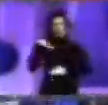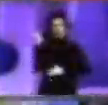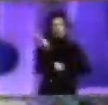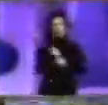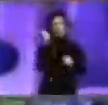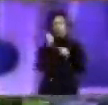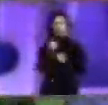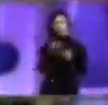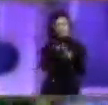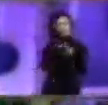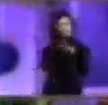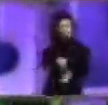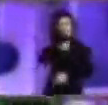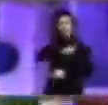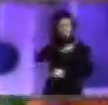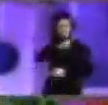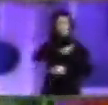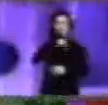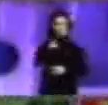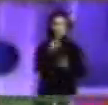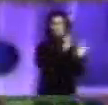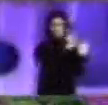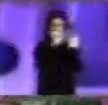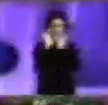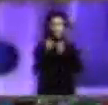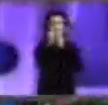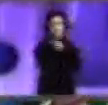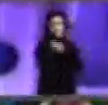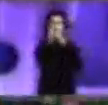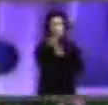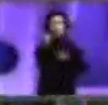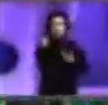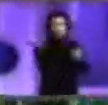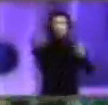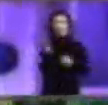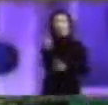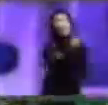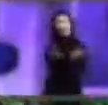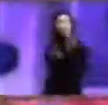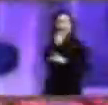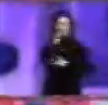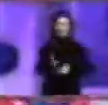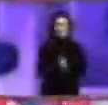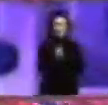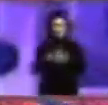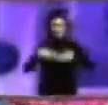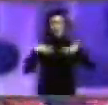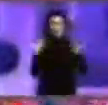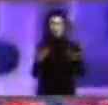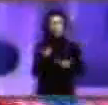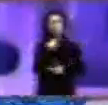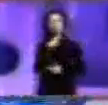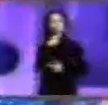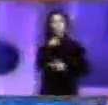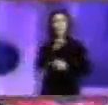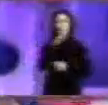al servicio militar. Debe ser por vocación y no por